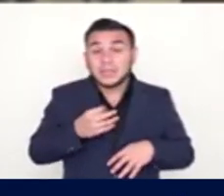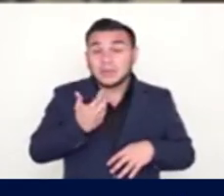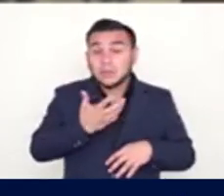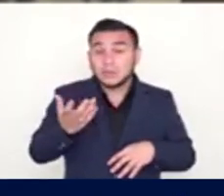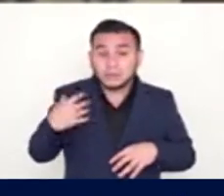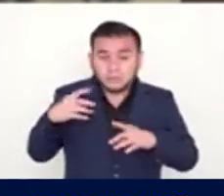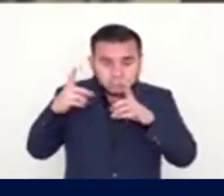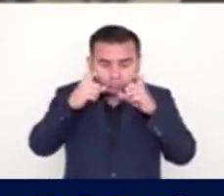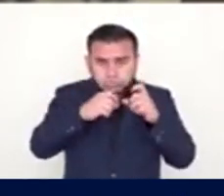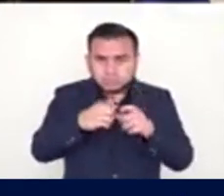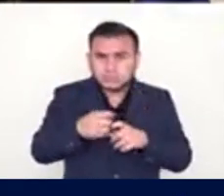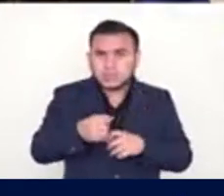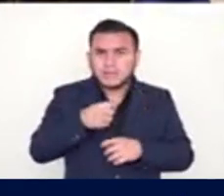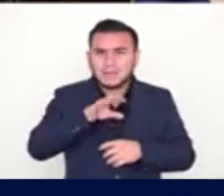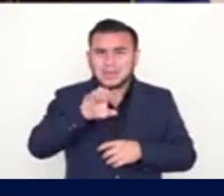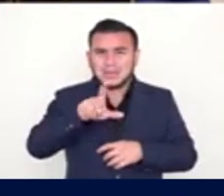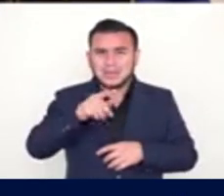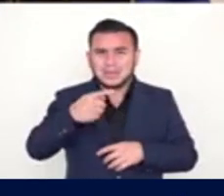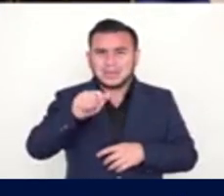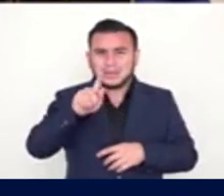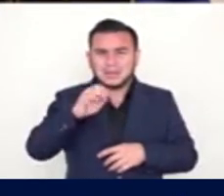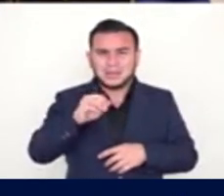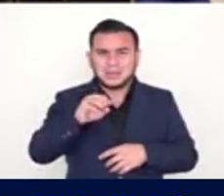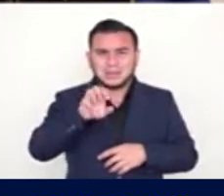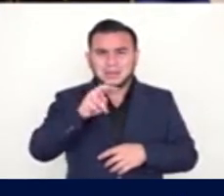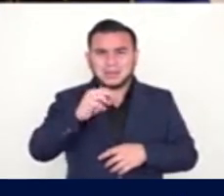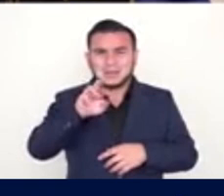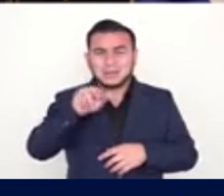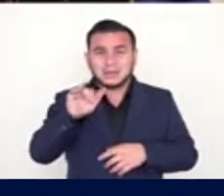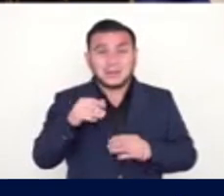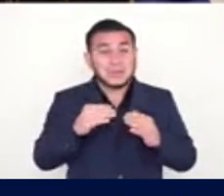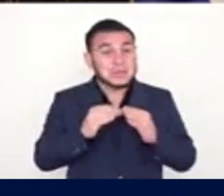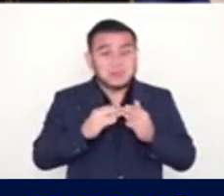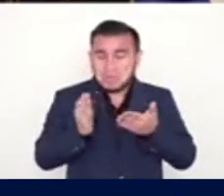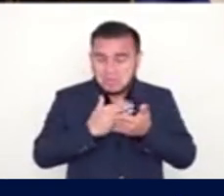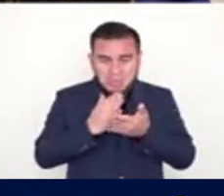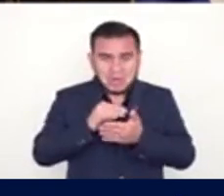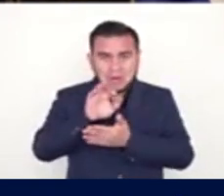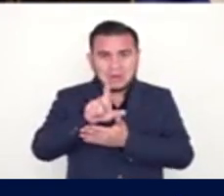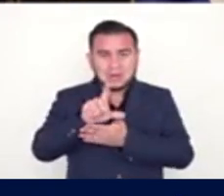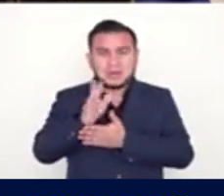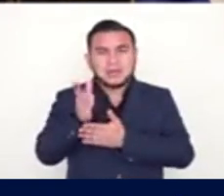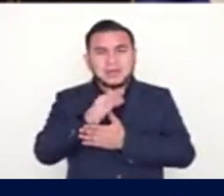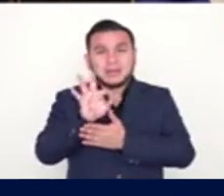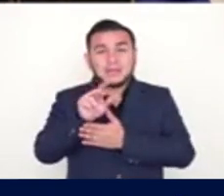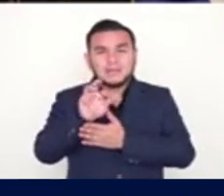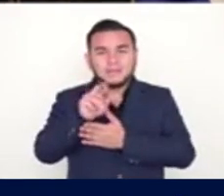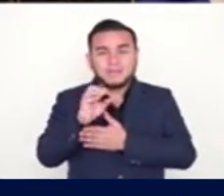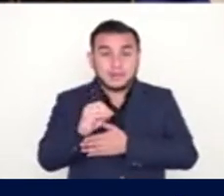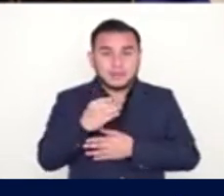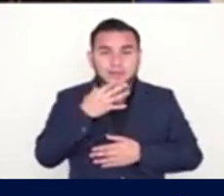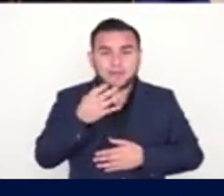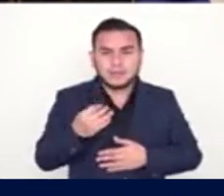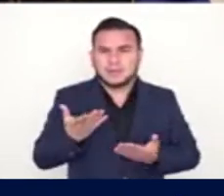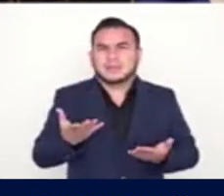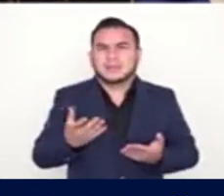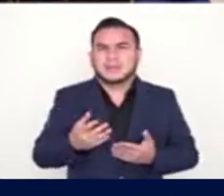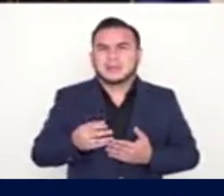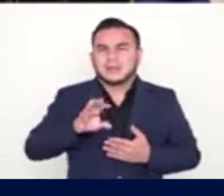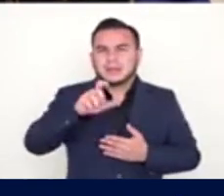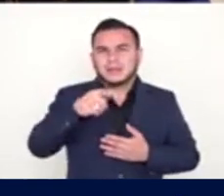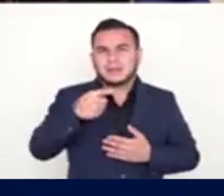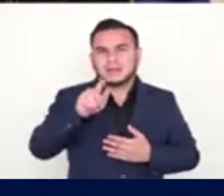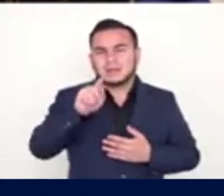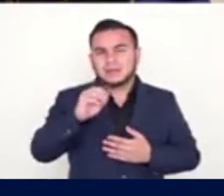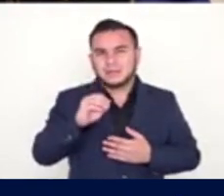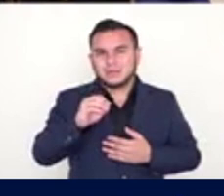de esos congresistas lee Gato Encerrado. Estoy seguro que no leen El Faro tampoco, pero ustedes tienen más tiempo, ¿verdad? Pero Gato Encerrado, por favor. Y ni